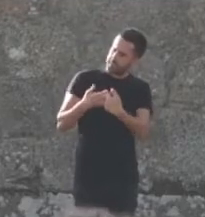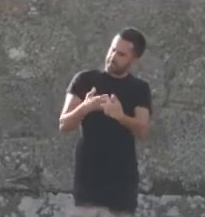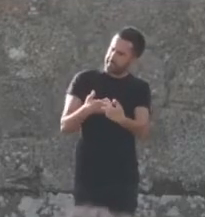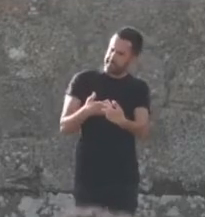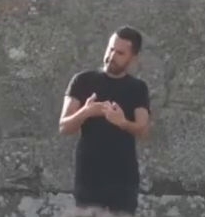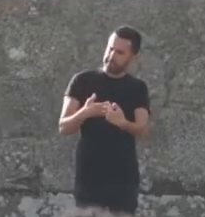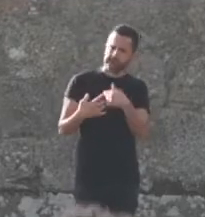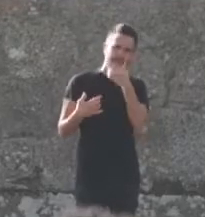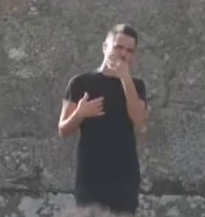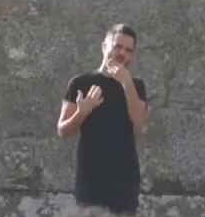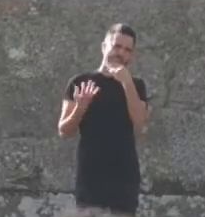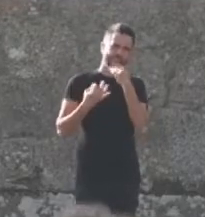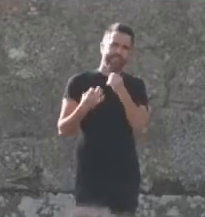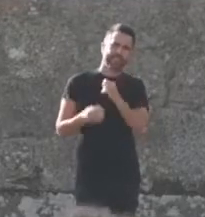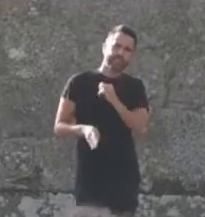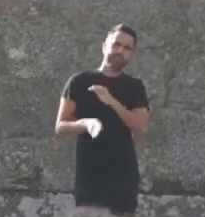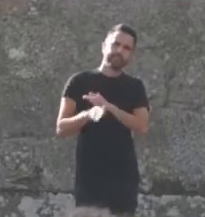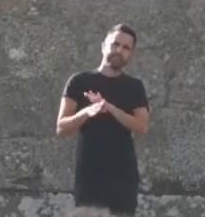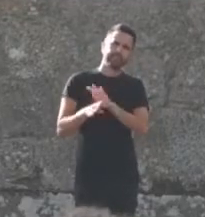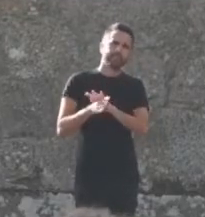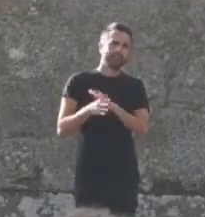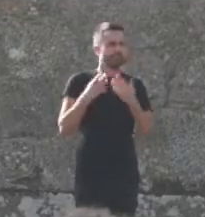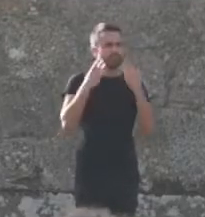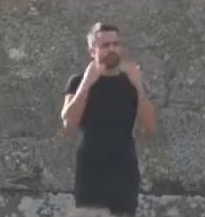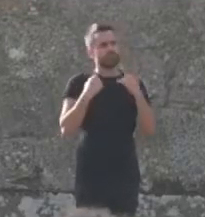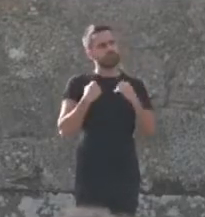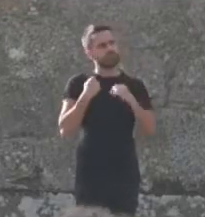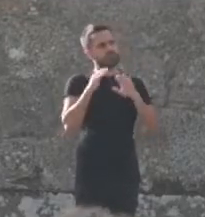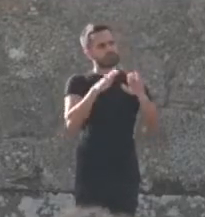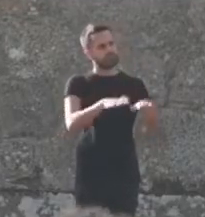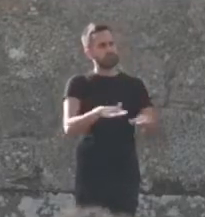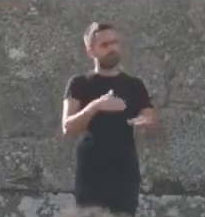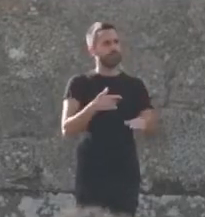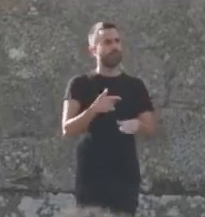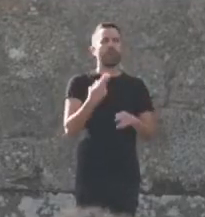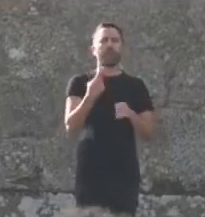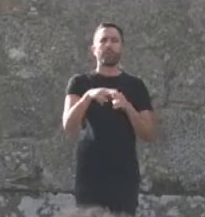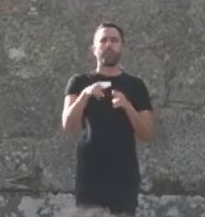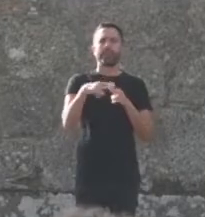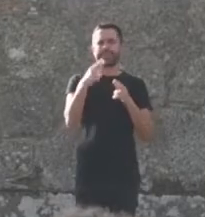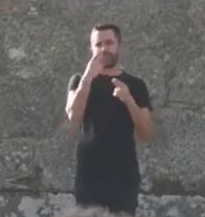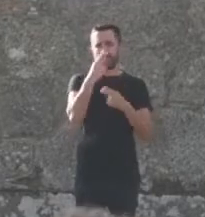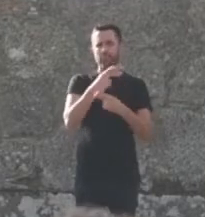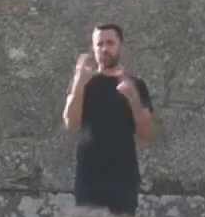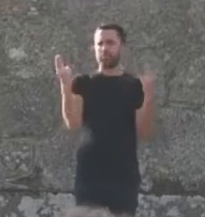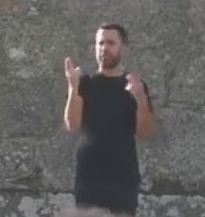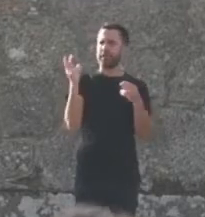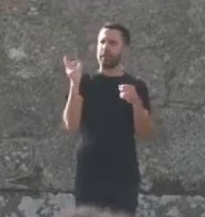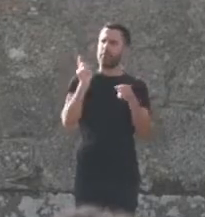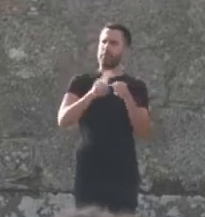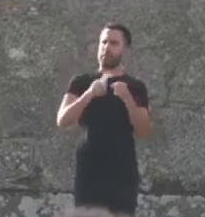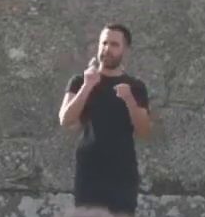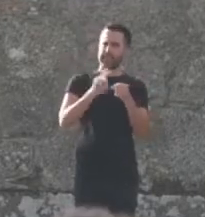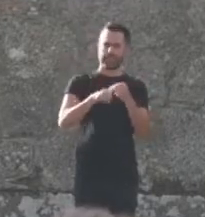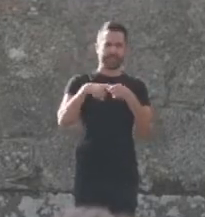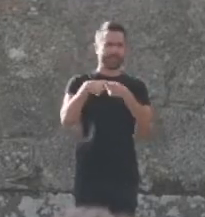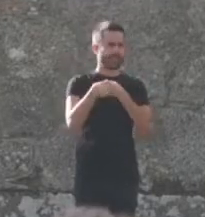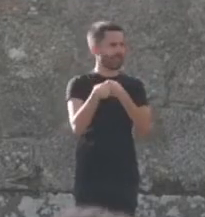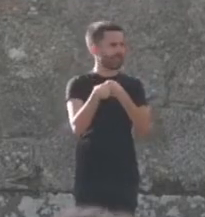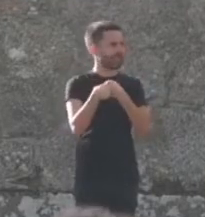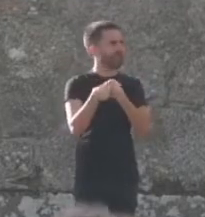a ese principio. Ten que ser unha política pública participativa que